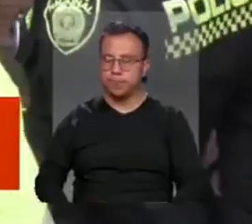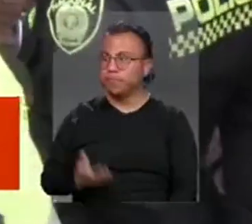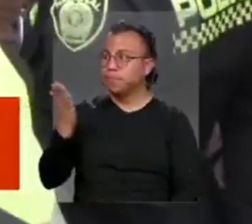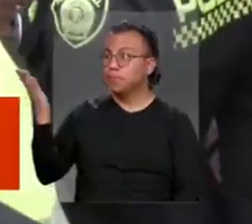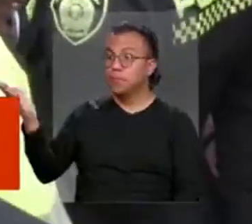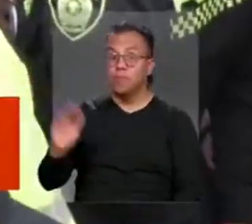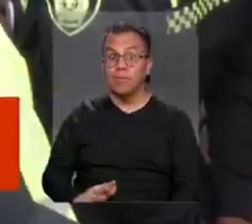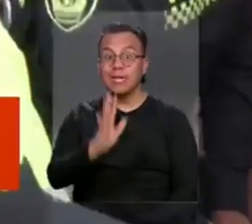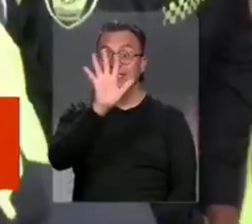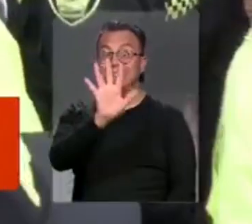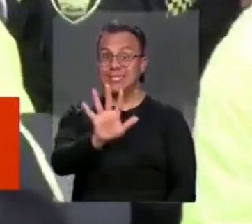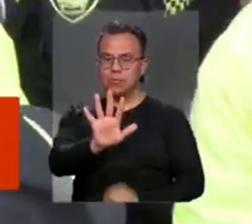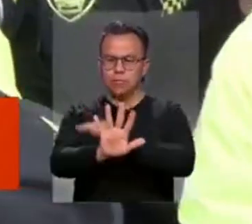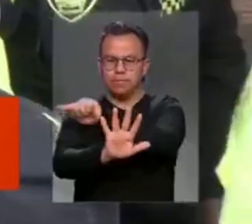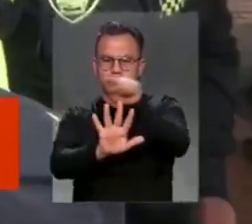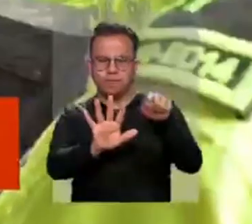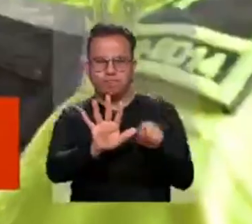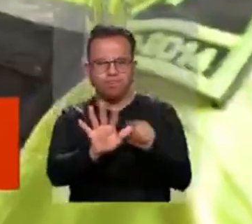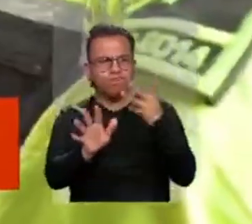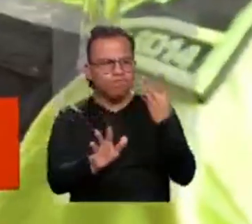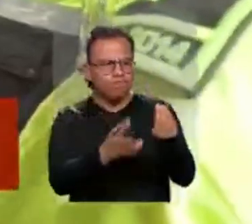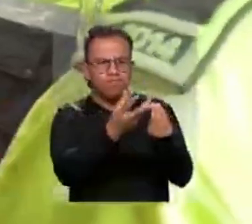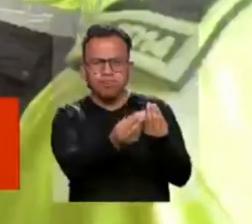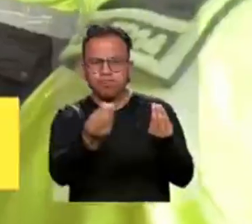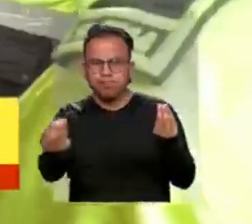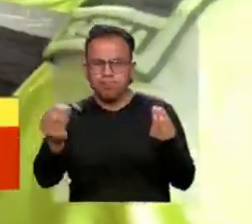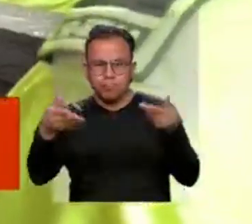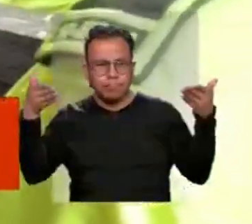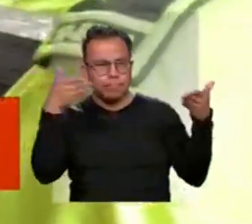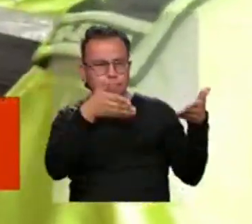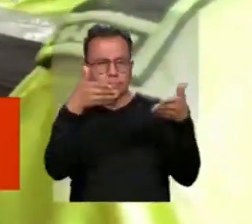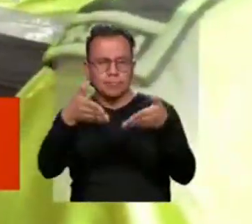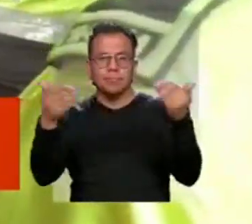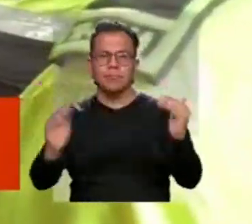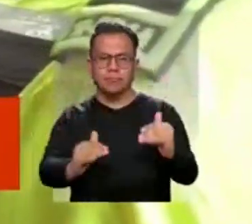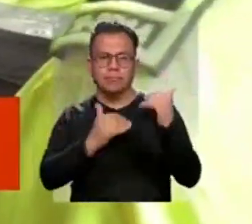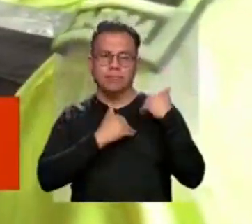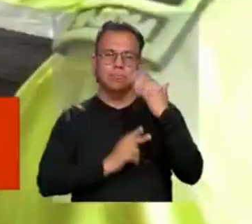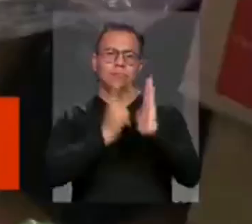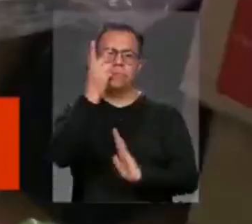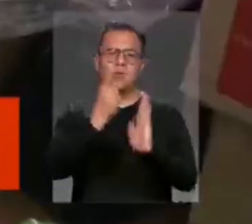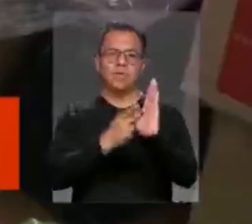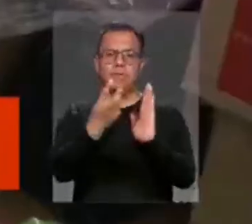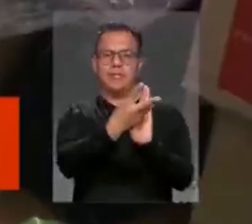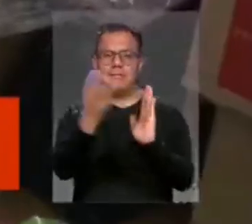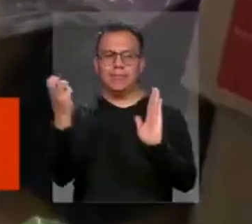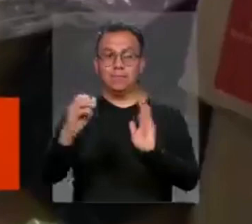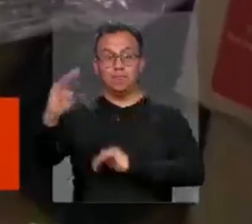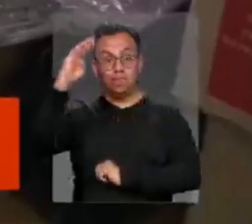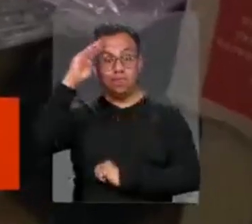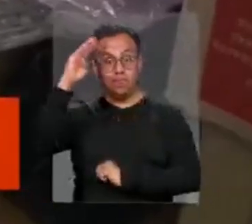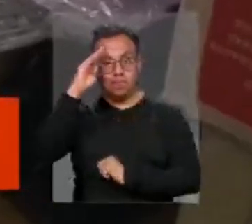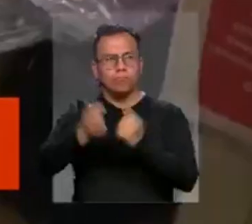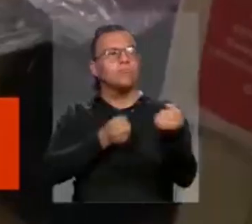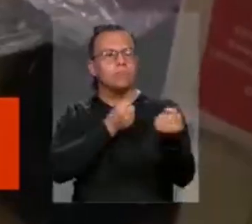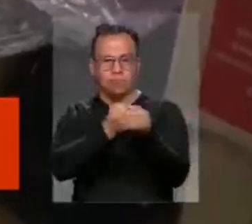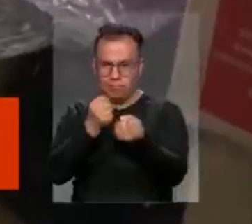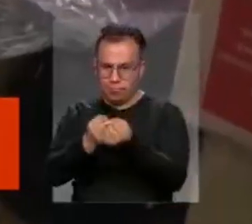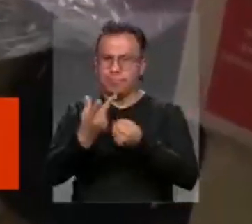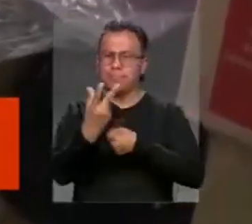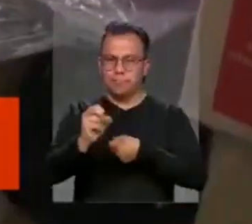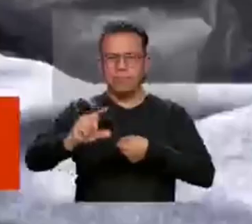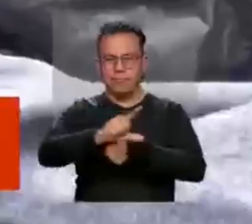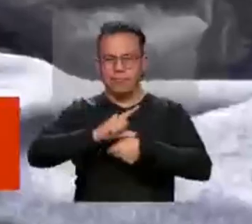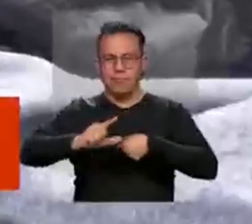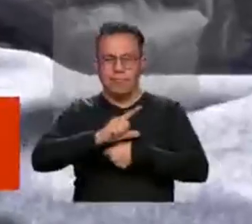Serán 5 especialidades disponibles en la noche de velitas, que estará a cargo de 2.300 policías apoyando las 20